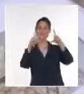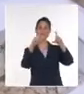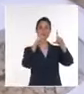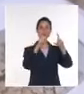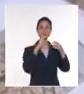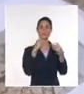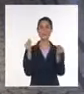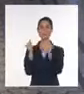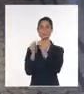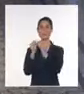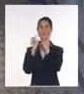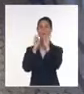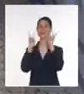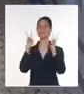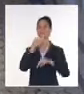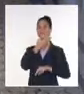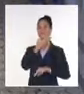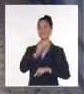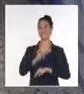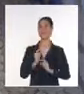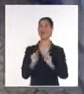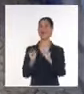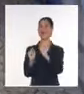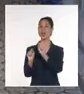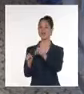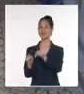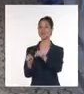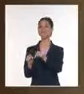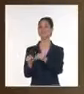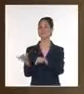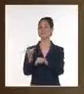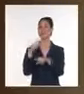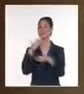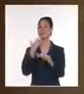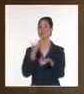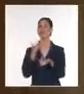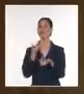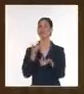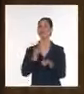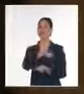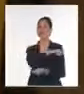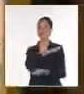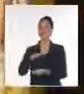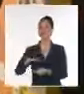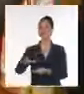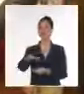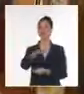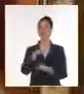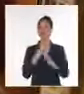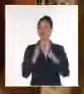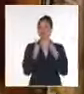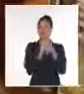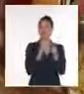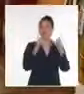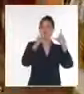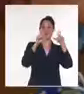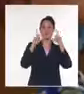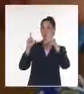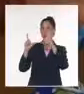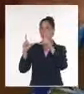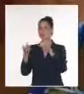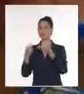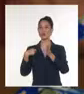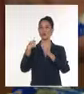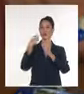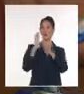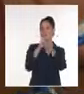del comandante en jefe. Sin embargo, existe una colección poco difundida dentro de esa institución. Es la que